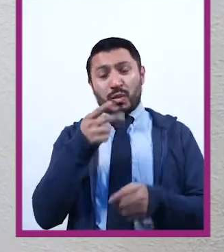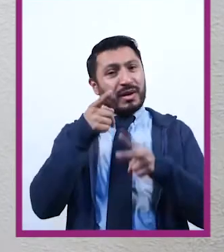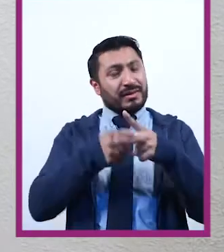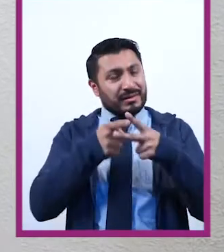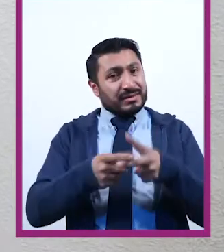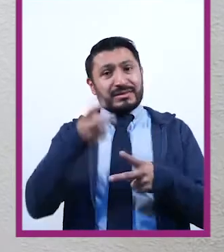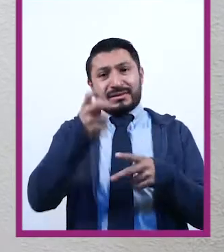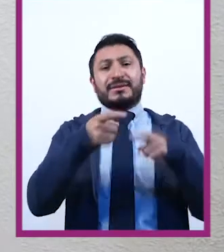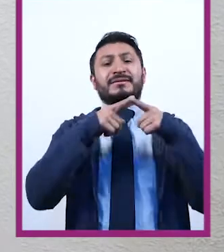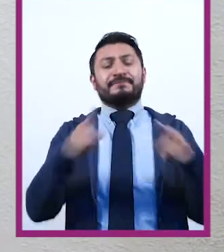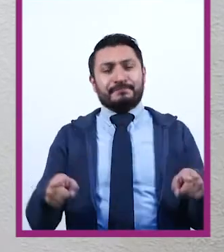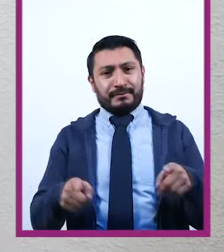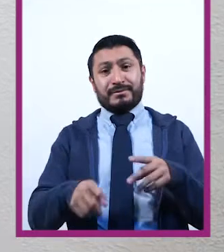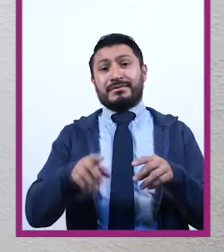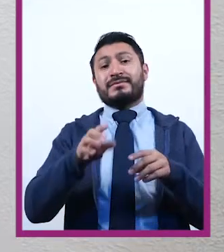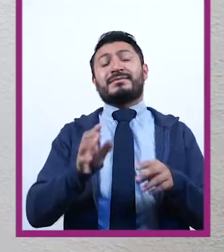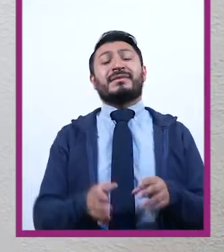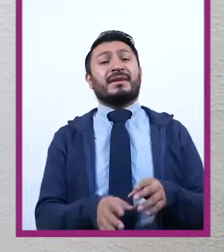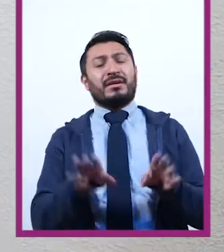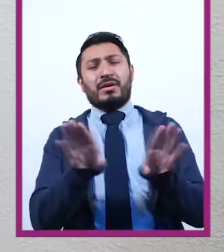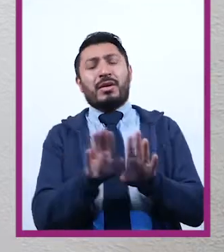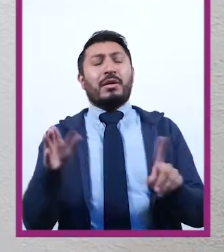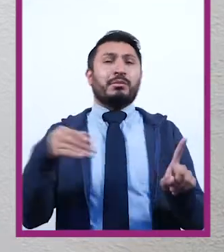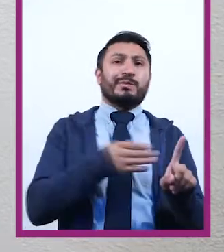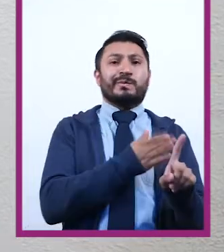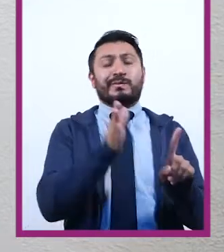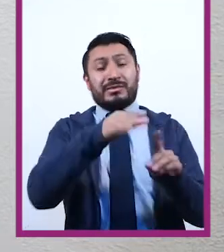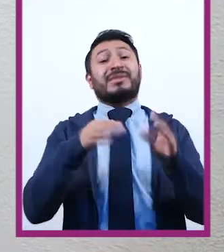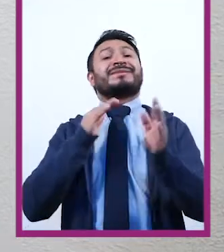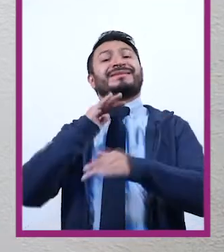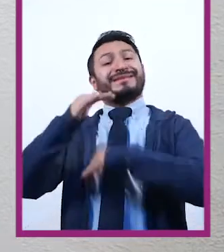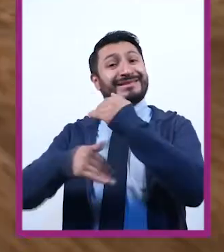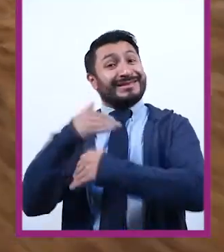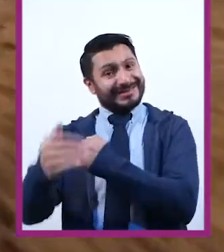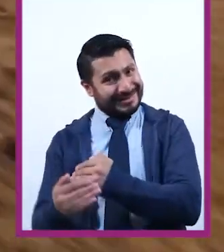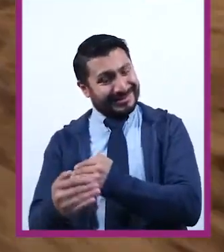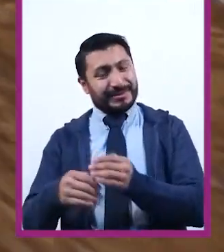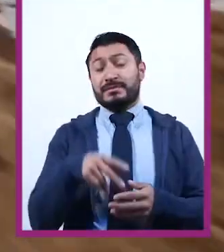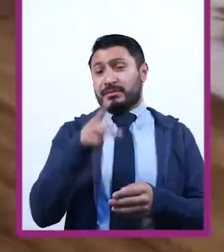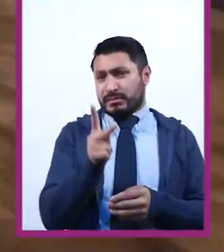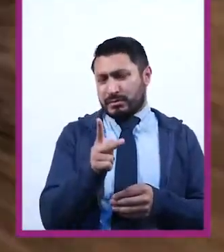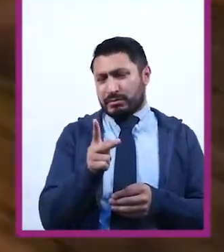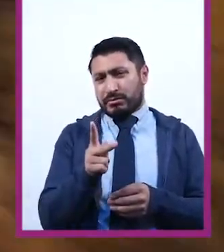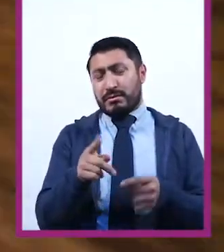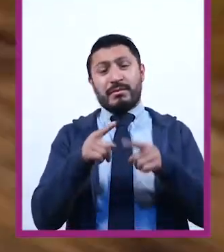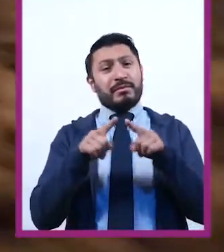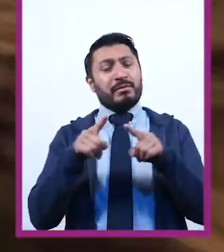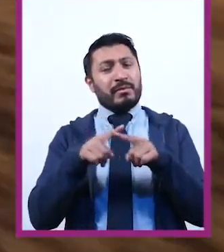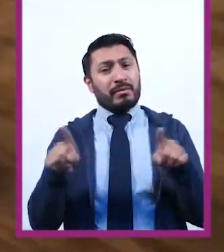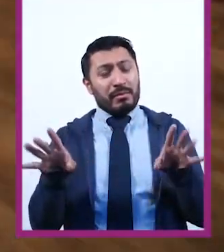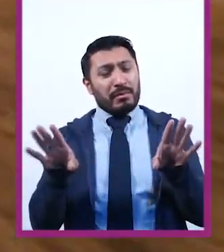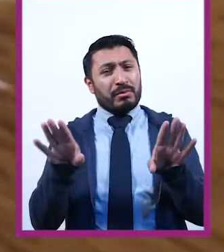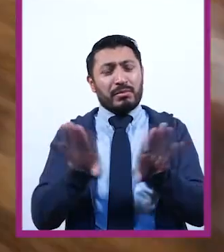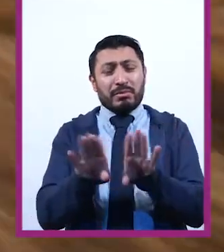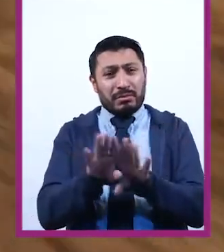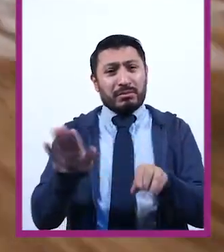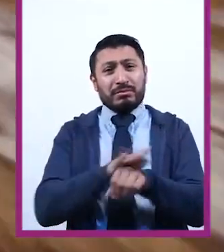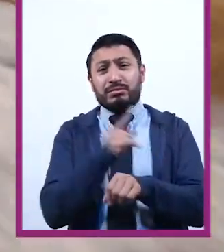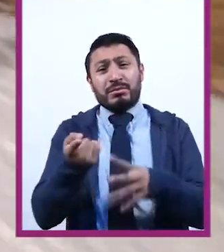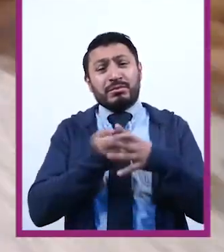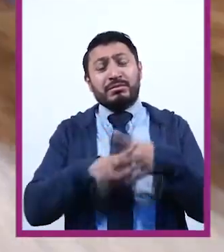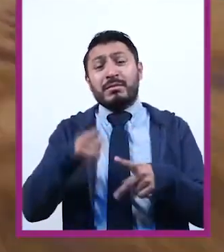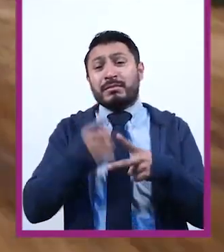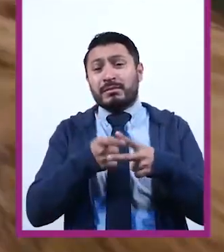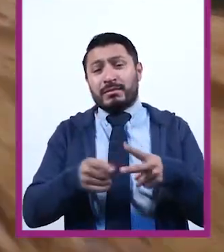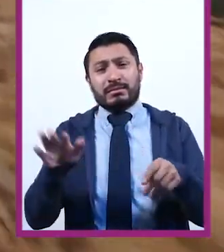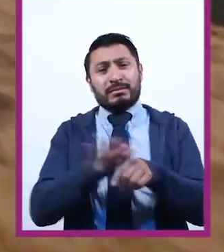las matemáticas es la diferencia entre ir sin un rumbo y evolucionar. Pero, ¿cómo y por qué surgieron las